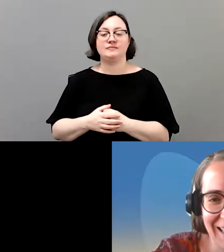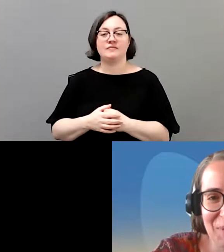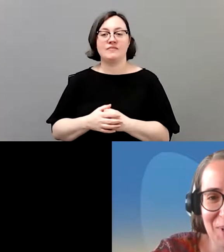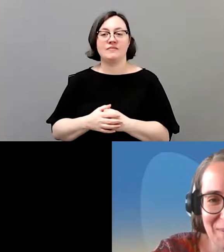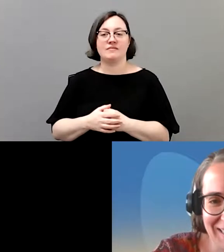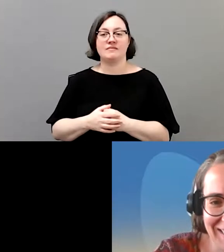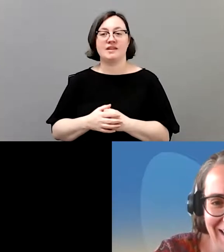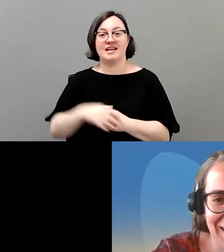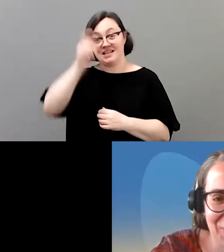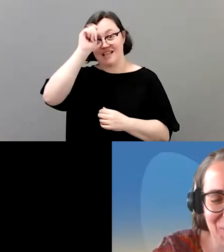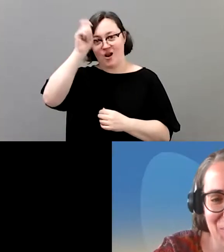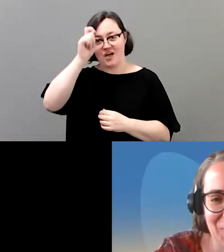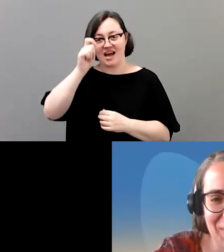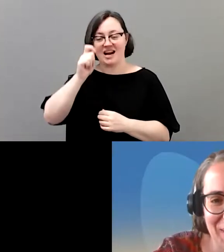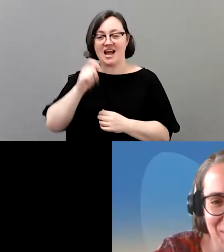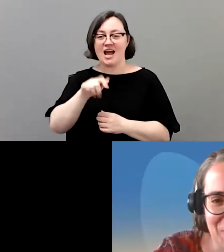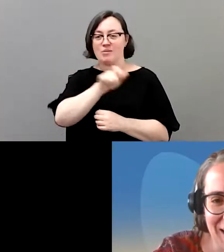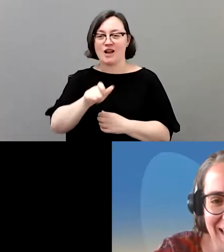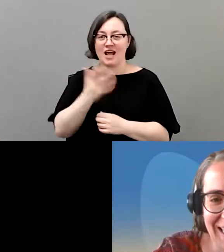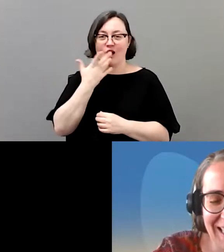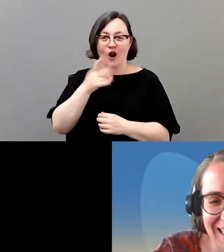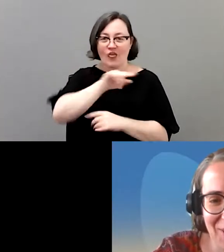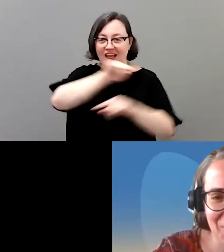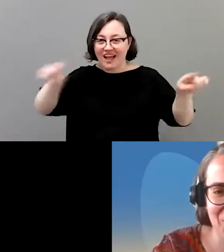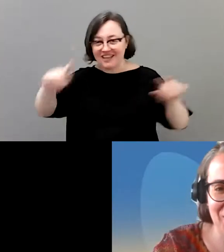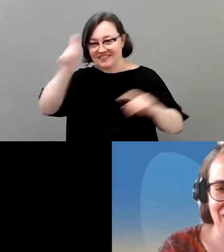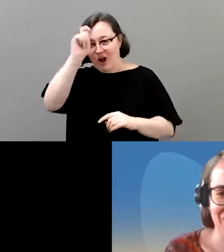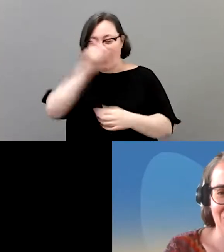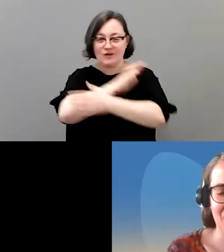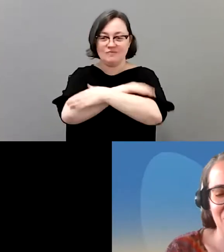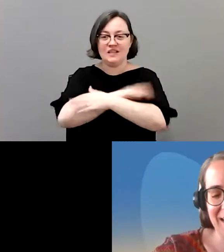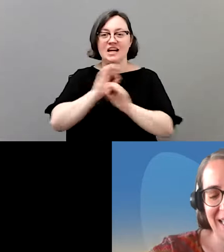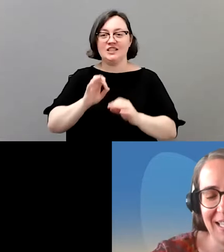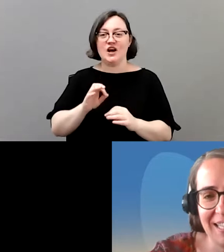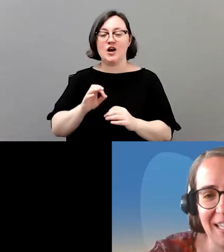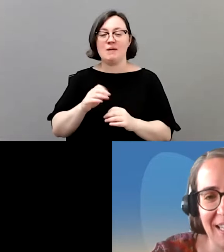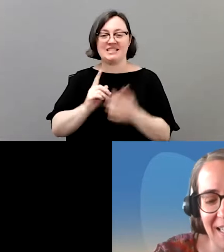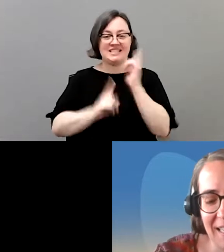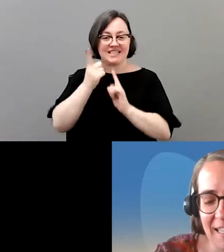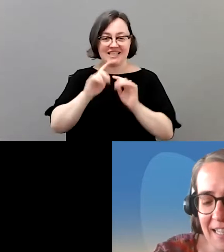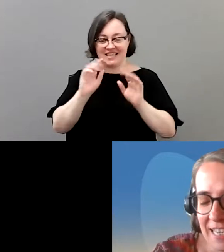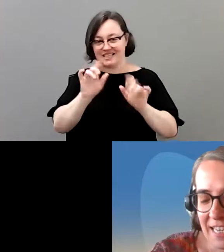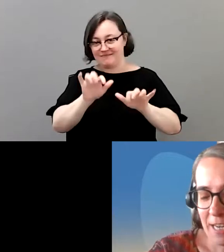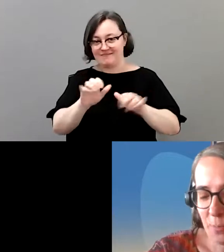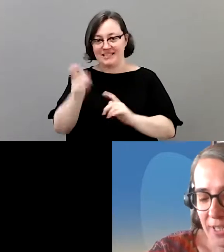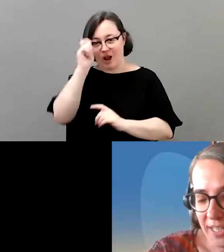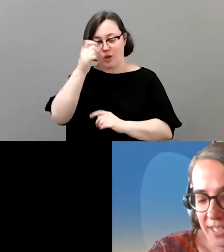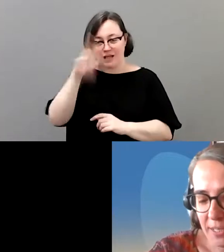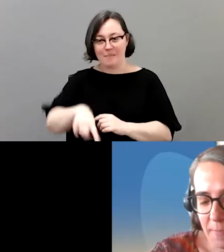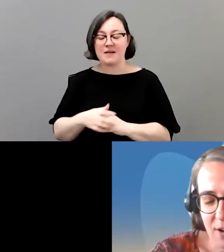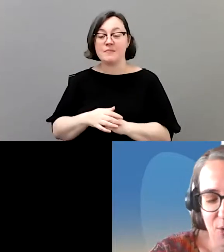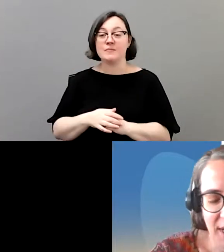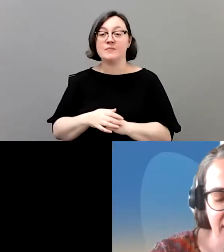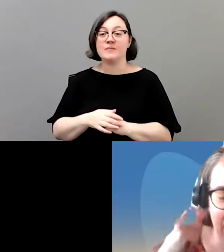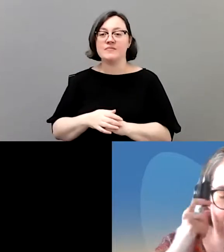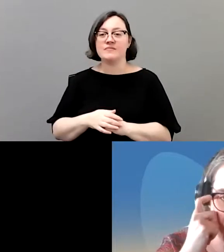a, como dice Patricia, a todos los conocidos que tengo por ahí, que ha habido alguno también que he ido saludando en el chat. Así que, pues,